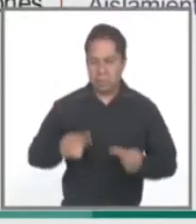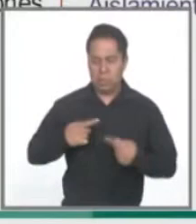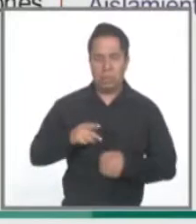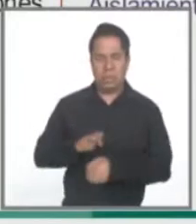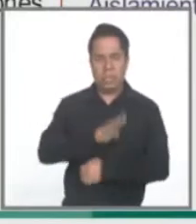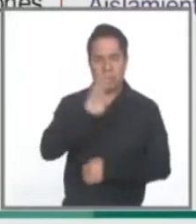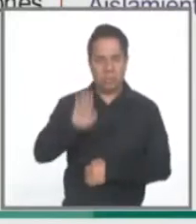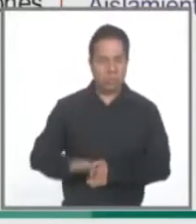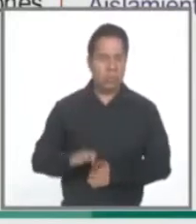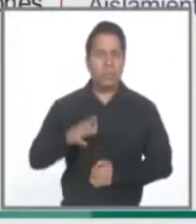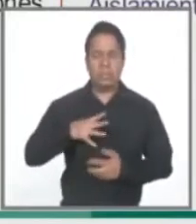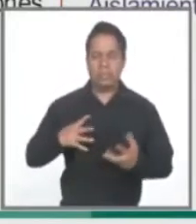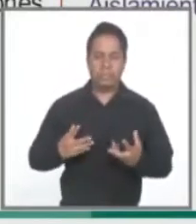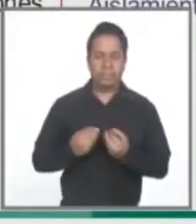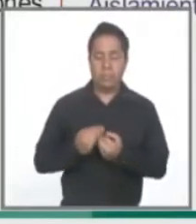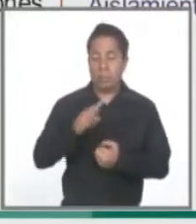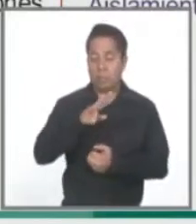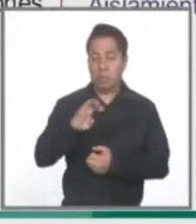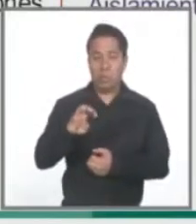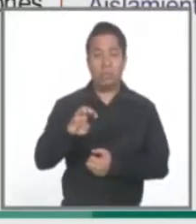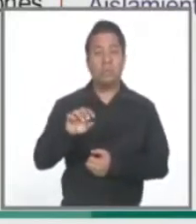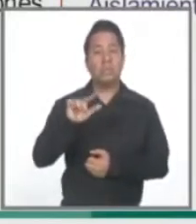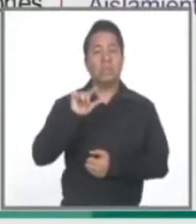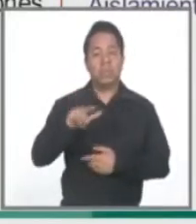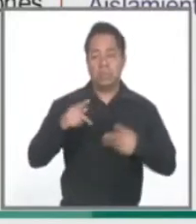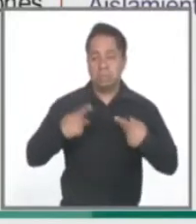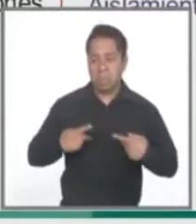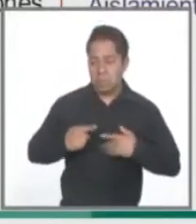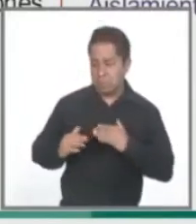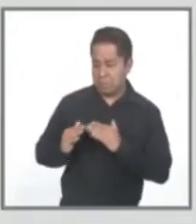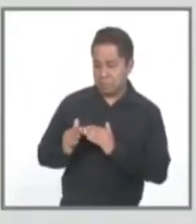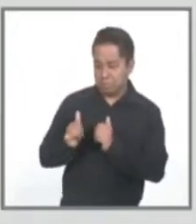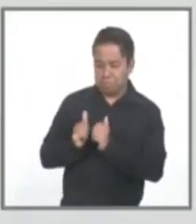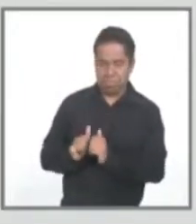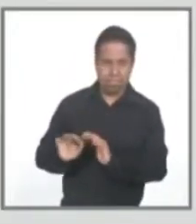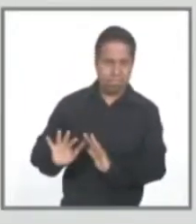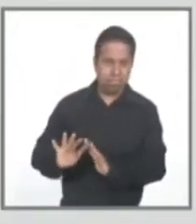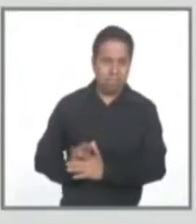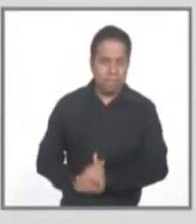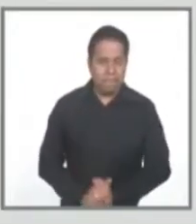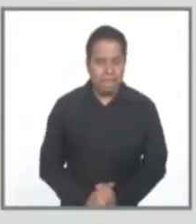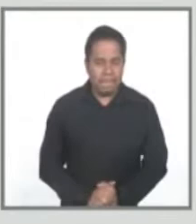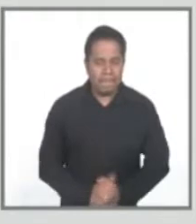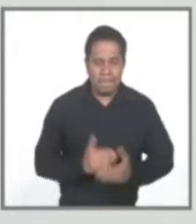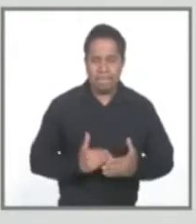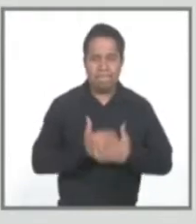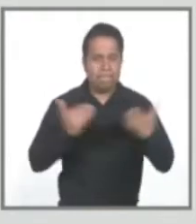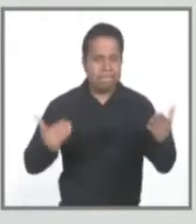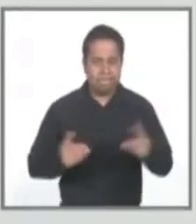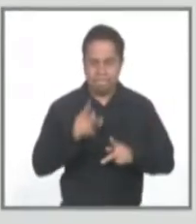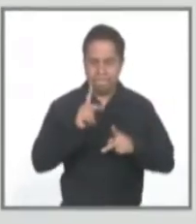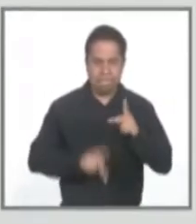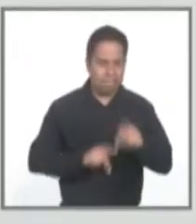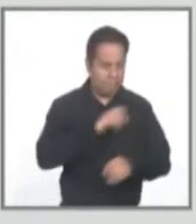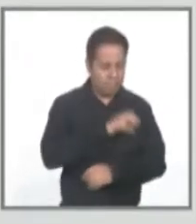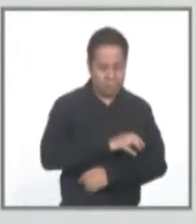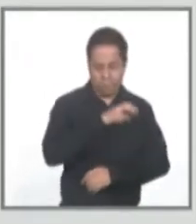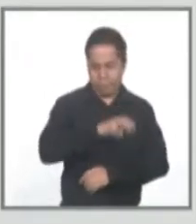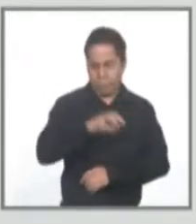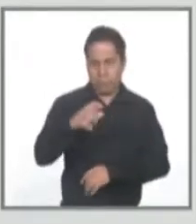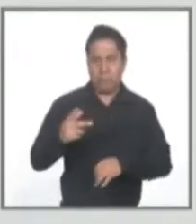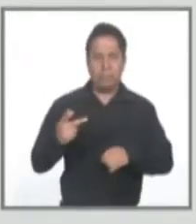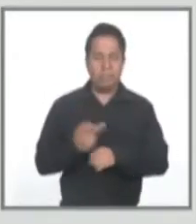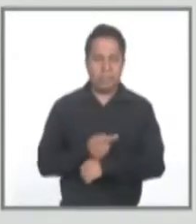con 417 casos en aislamiento en relación al panorama jurisdiccional